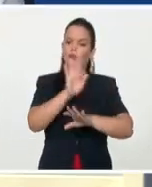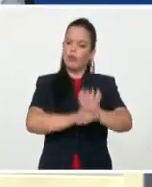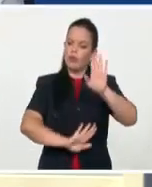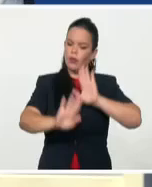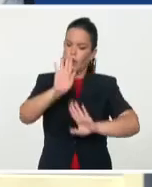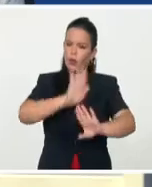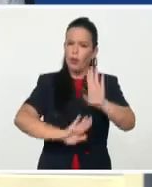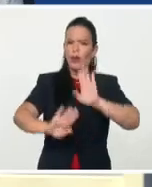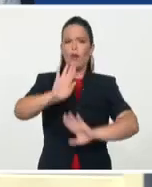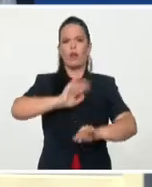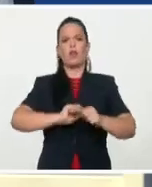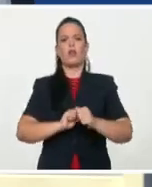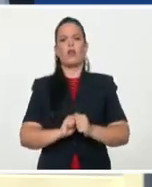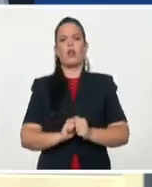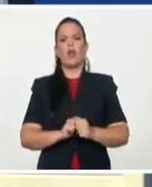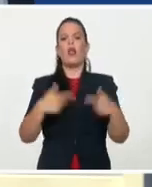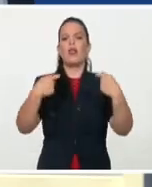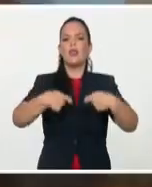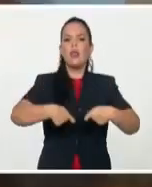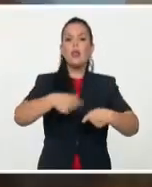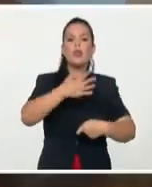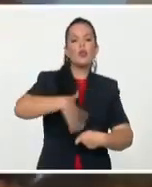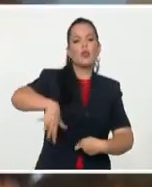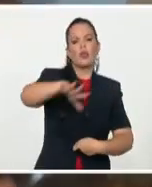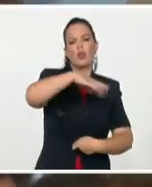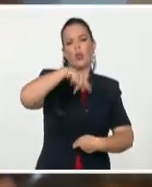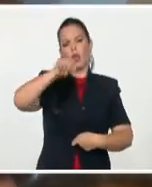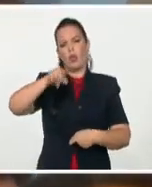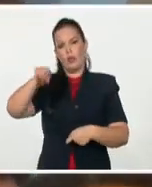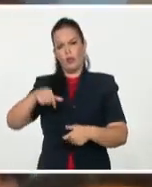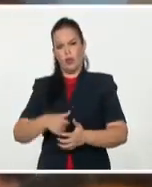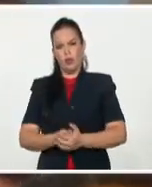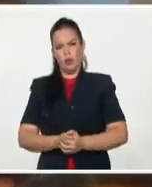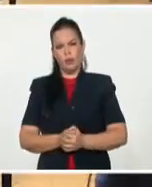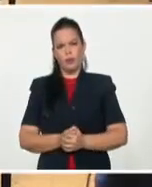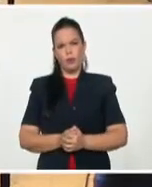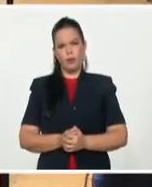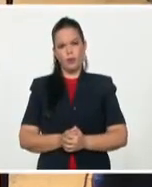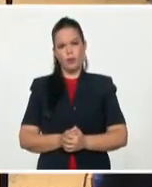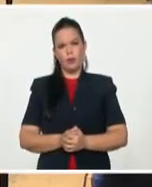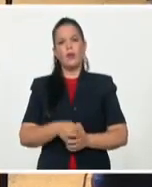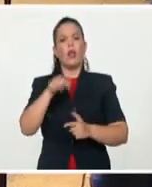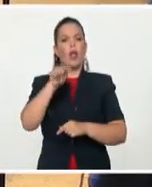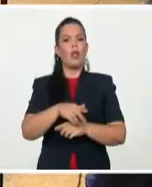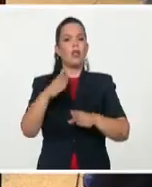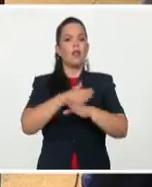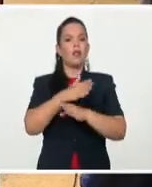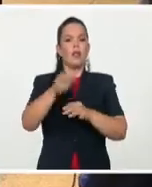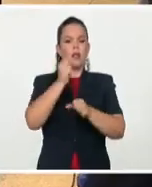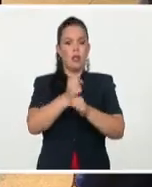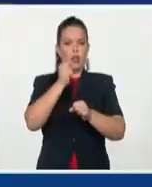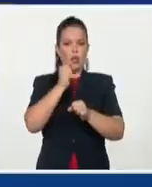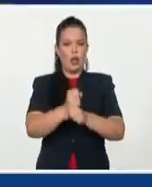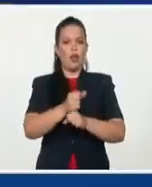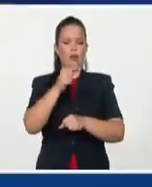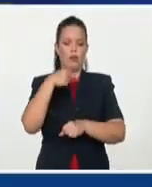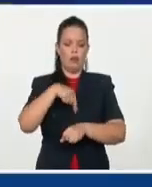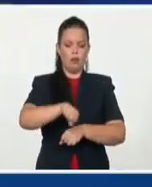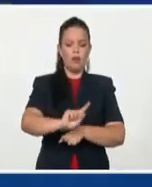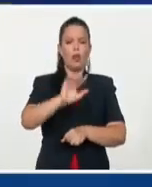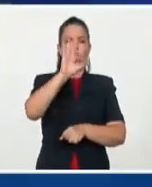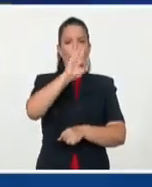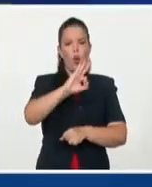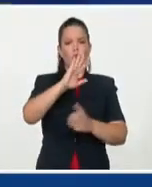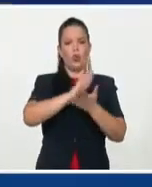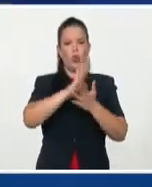protección a los derechos de todas las personas. Entre las actividades a desarrollarse está el 8 de mayo, el espacio habitual